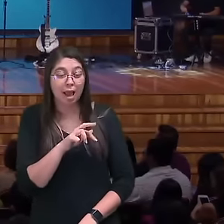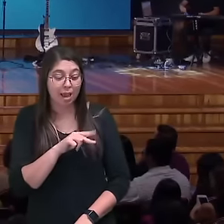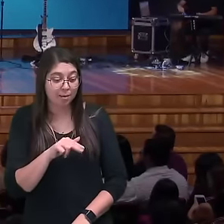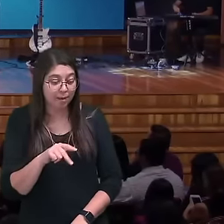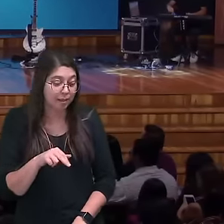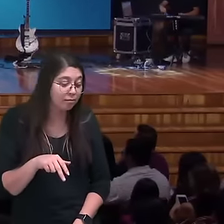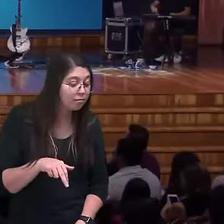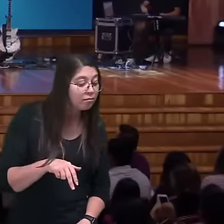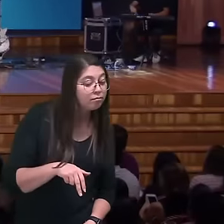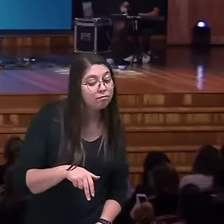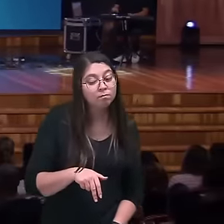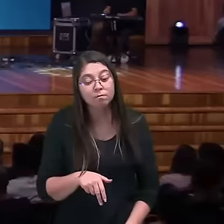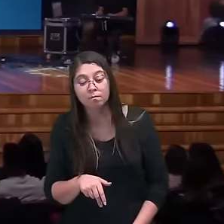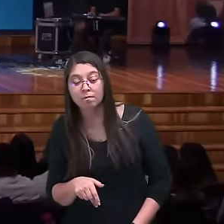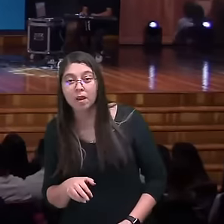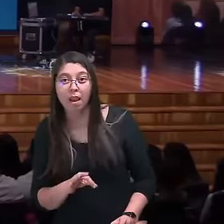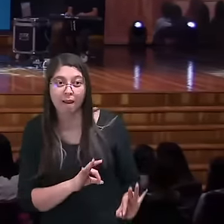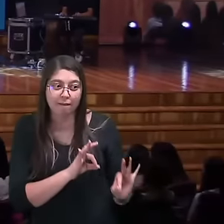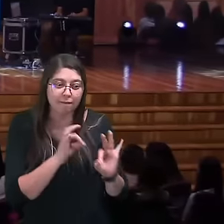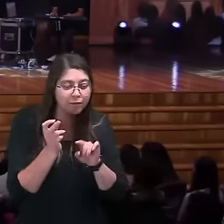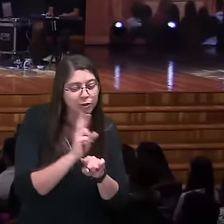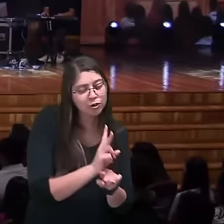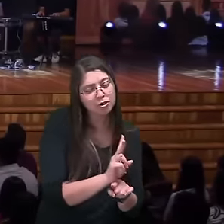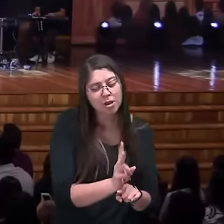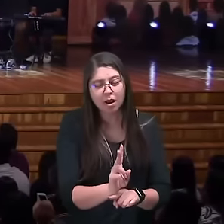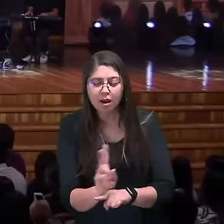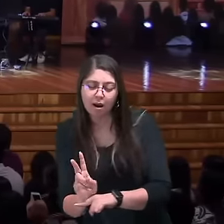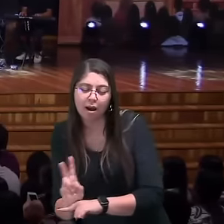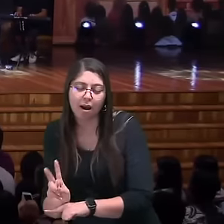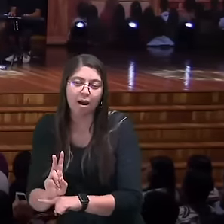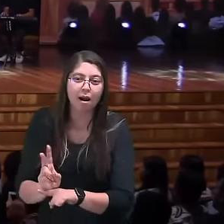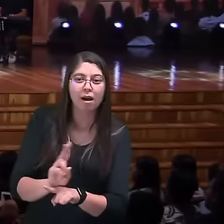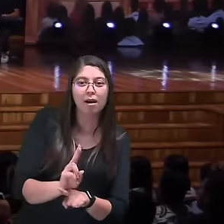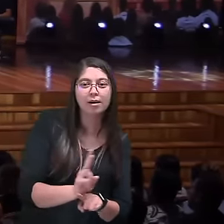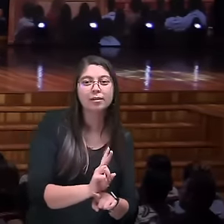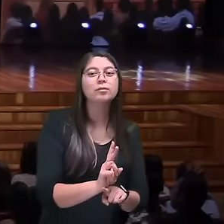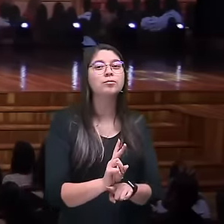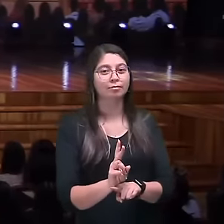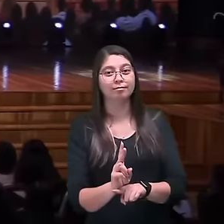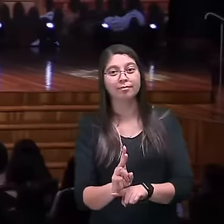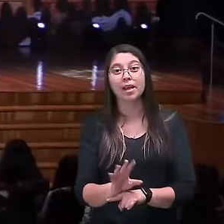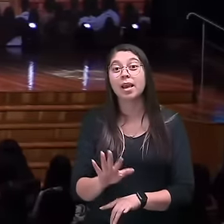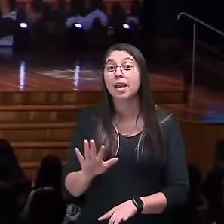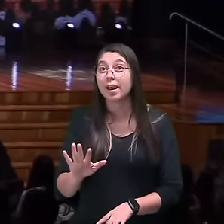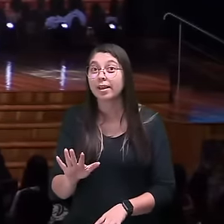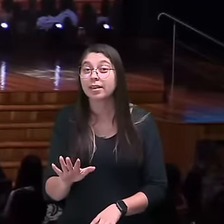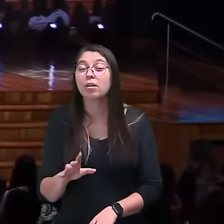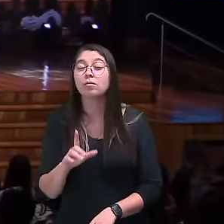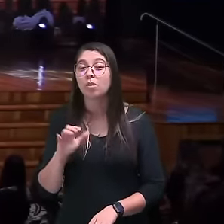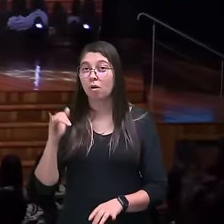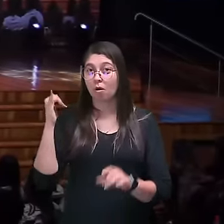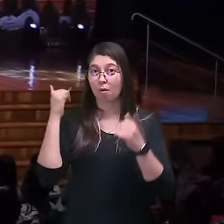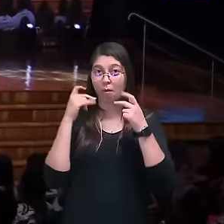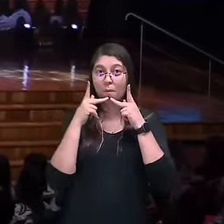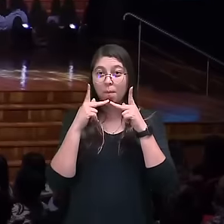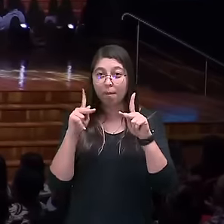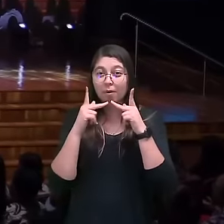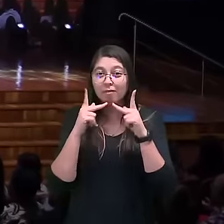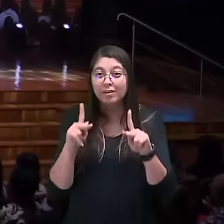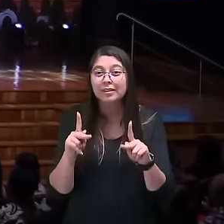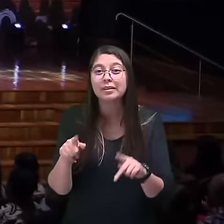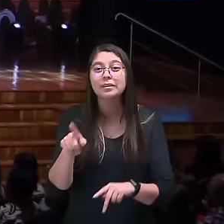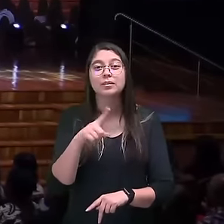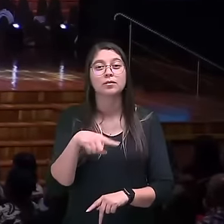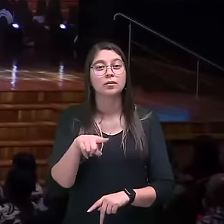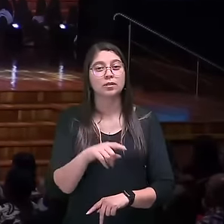de Dios. Yo quiero hablar con você, mi hermano. Aleluya. Tengo una profecía corriendo perto de